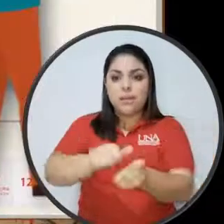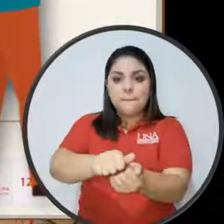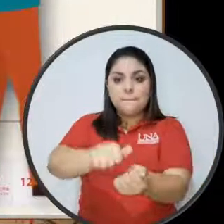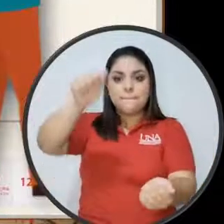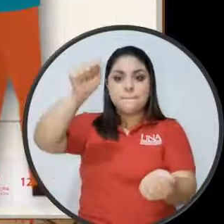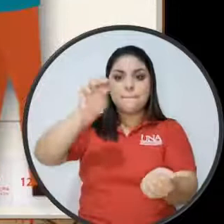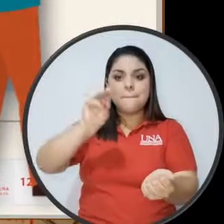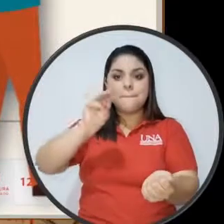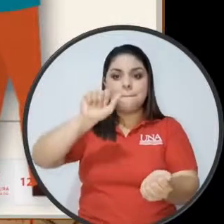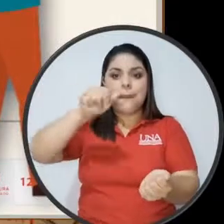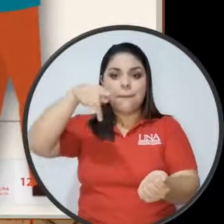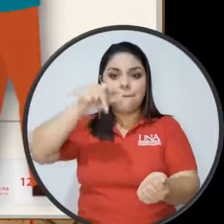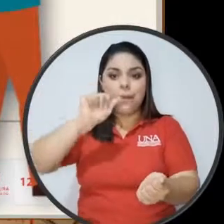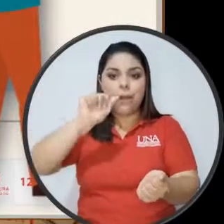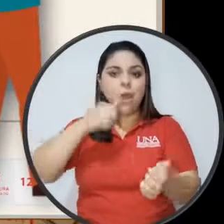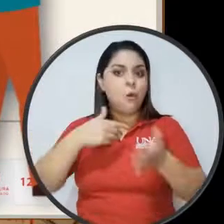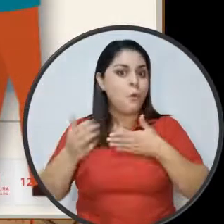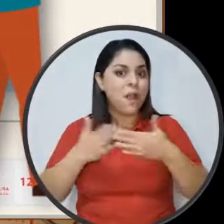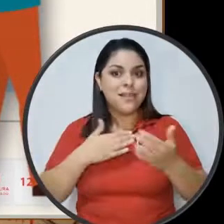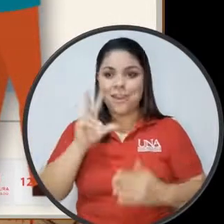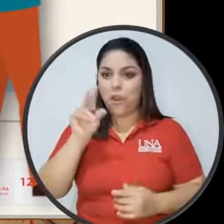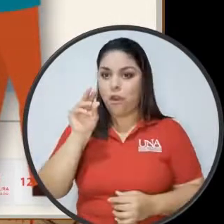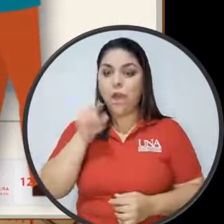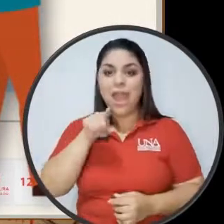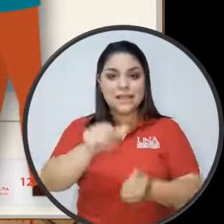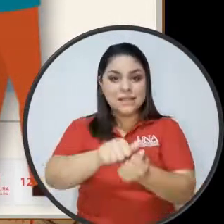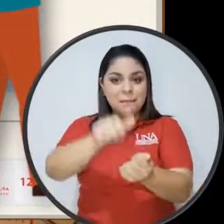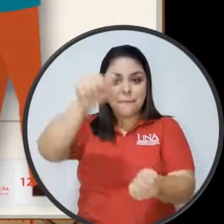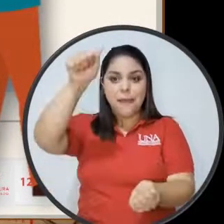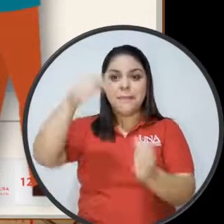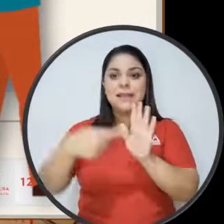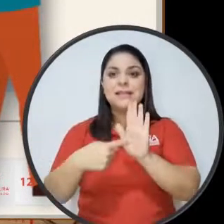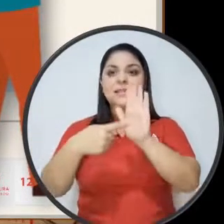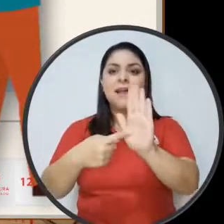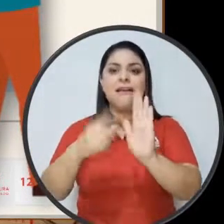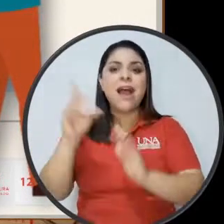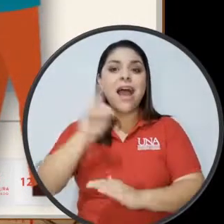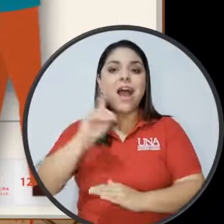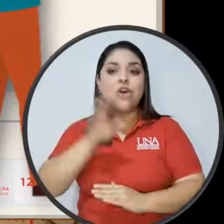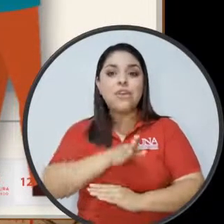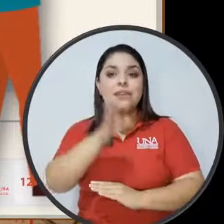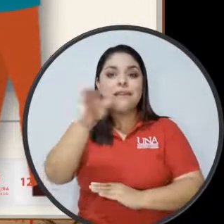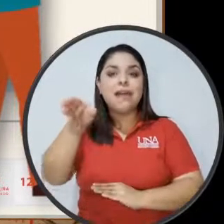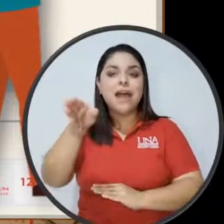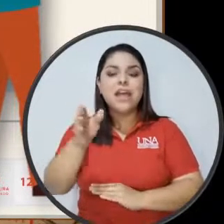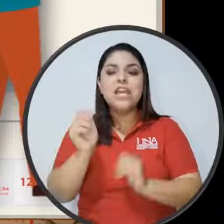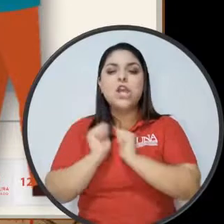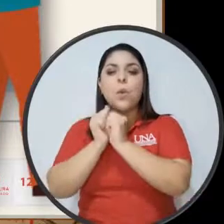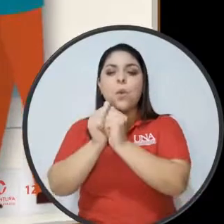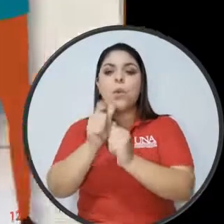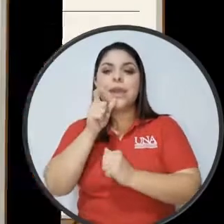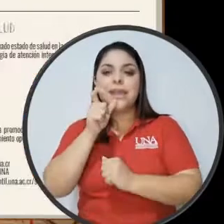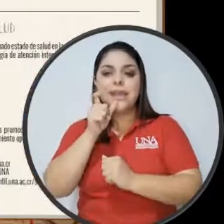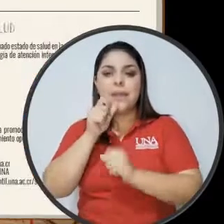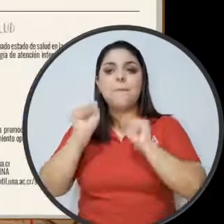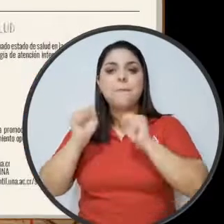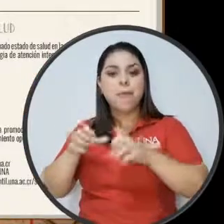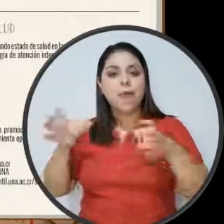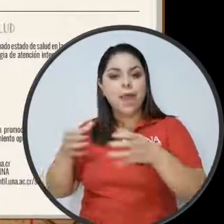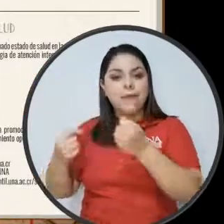mapa. Pero no era cualquier mapa, era uno que le enseñaba a dónde acudir y con quién podía